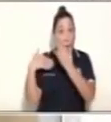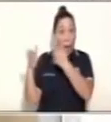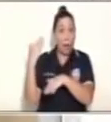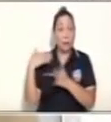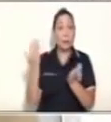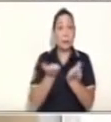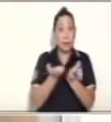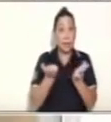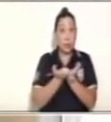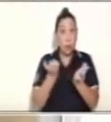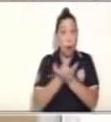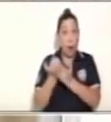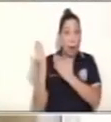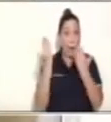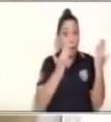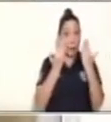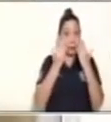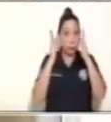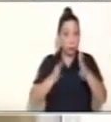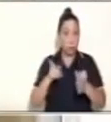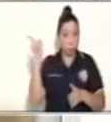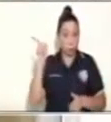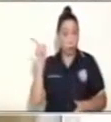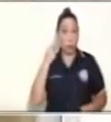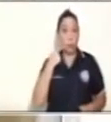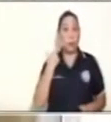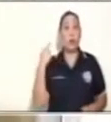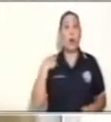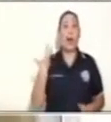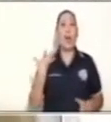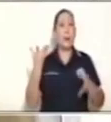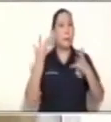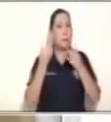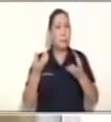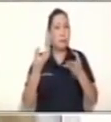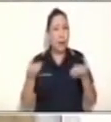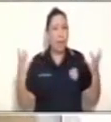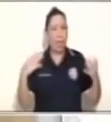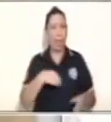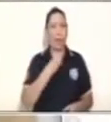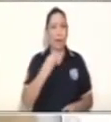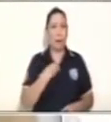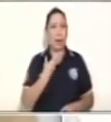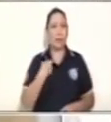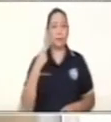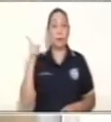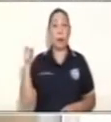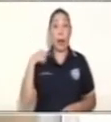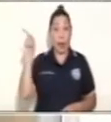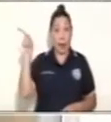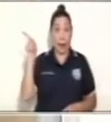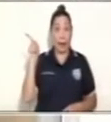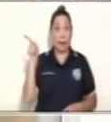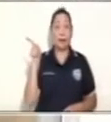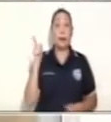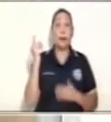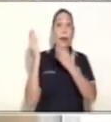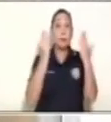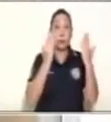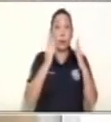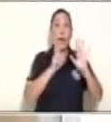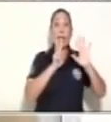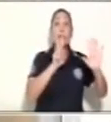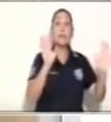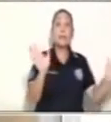ya saben cómo son los maestros de malvados y me habían dejado demasiada tarea. Yo estudiaba de 7 de la mañana a 6